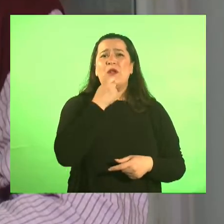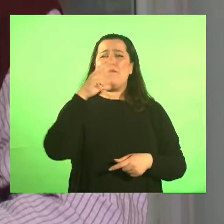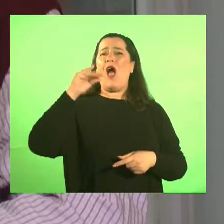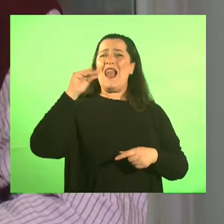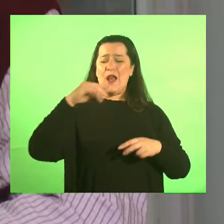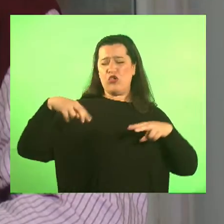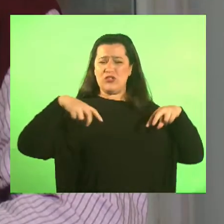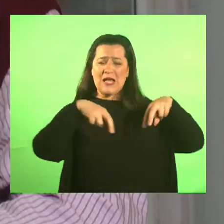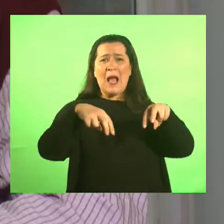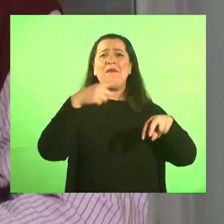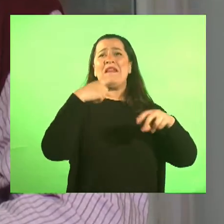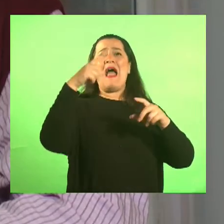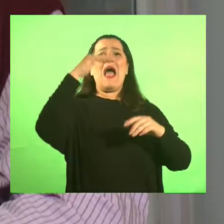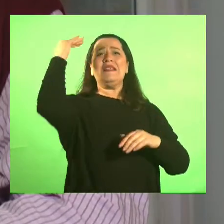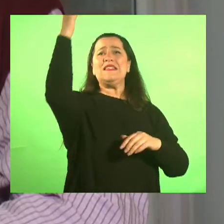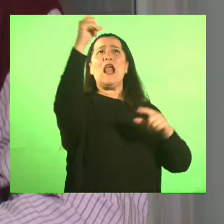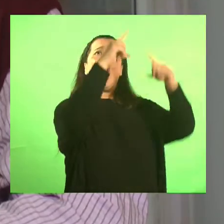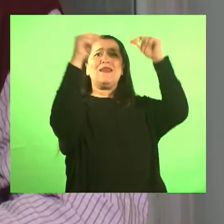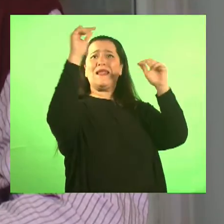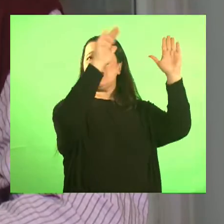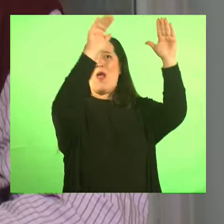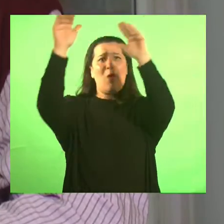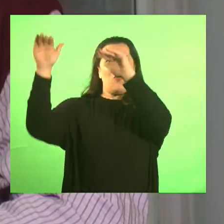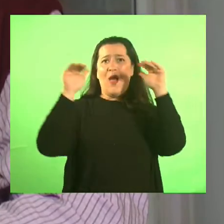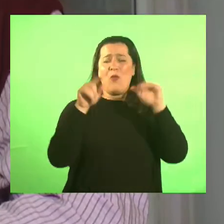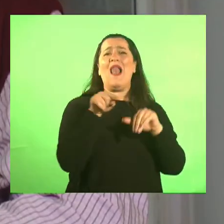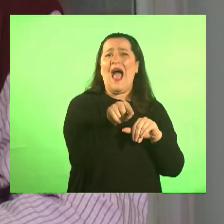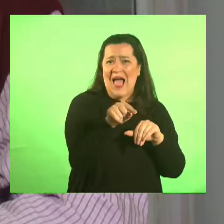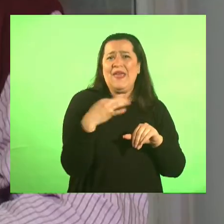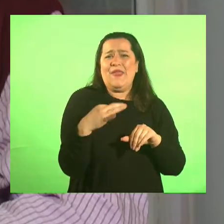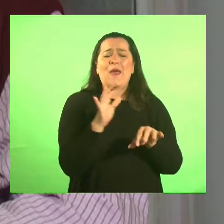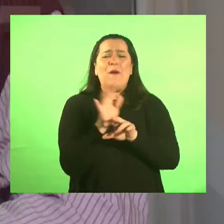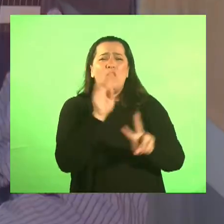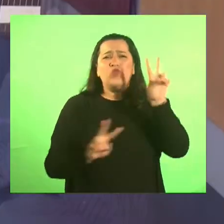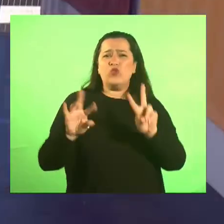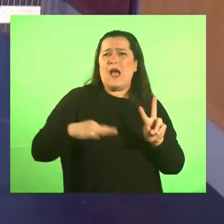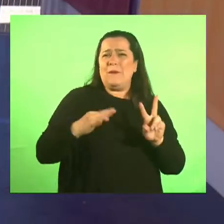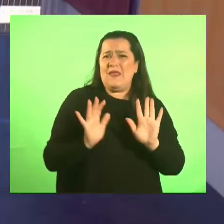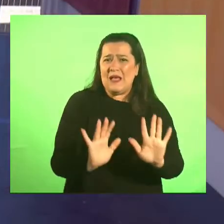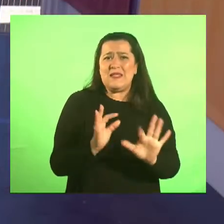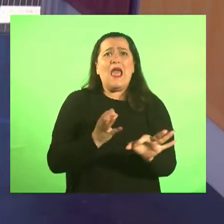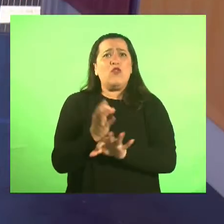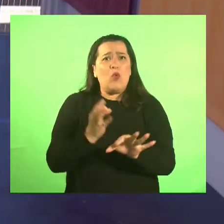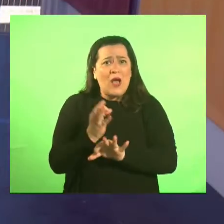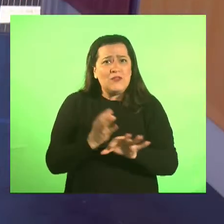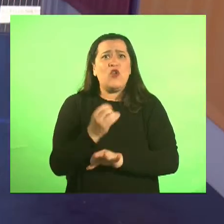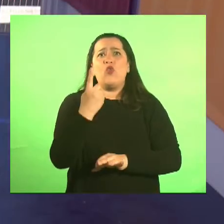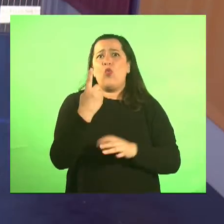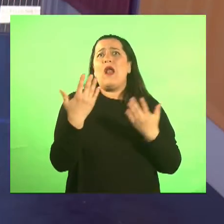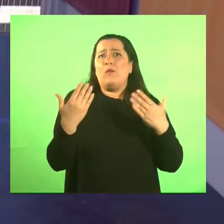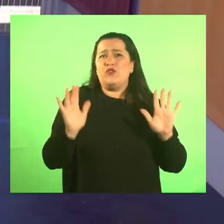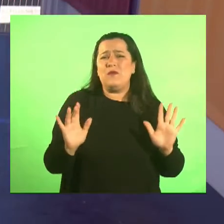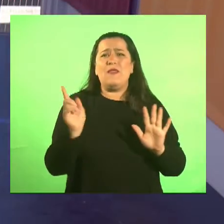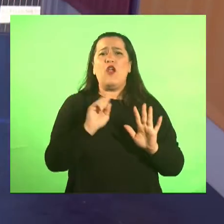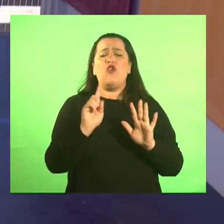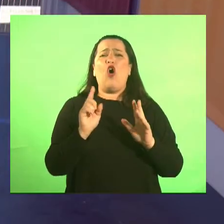las estrellas son todas iguales. Y me parece que ahí es parte de encontrar la poesía en la vida. Y la educación es una de esas posibilidades, no de